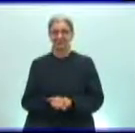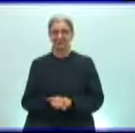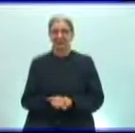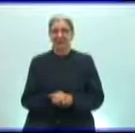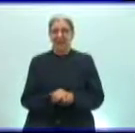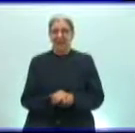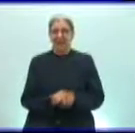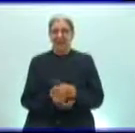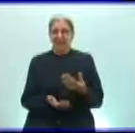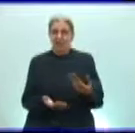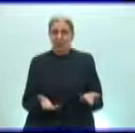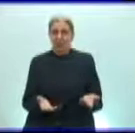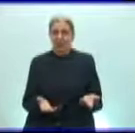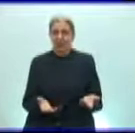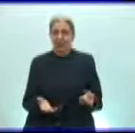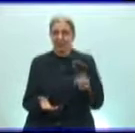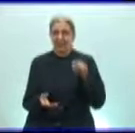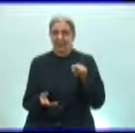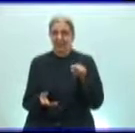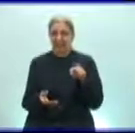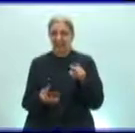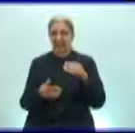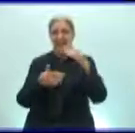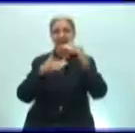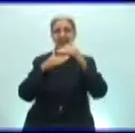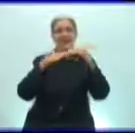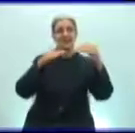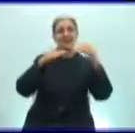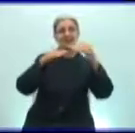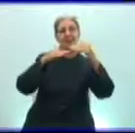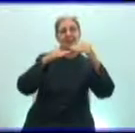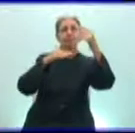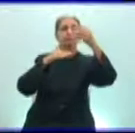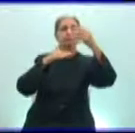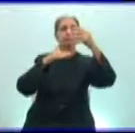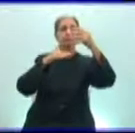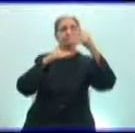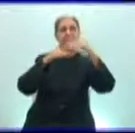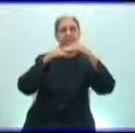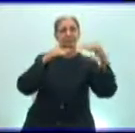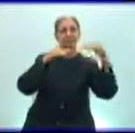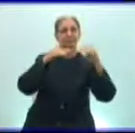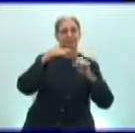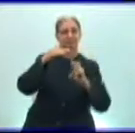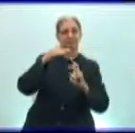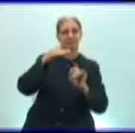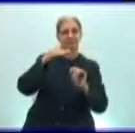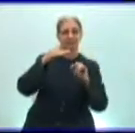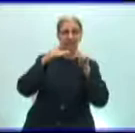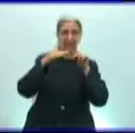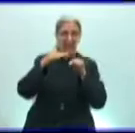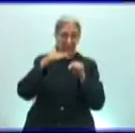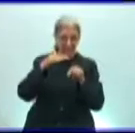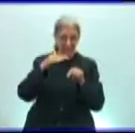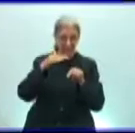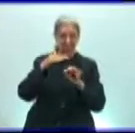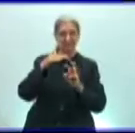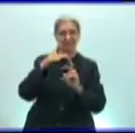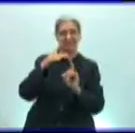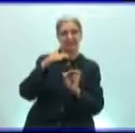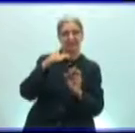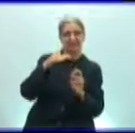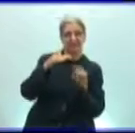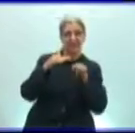Como tiene la variable en el denominador, en una ecuación fraccionaria es necesario analizar